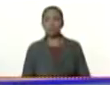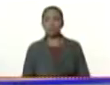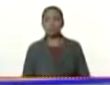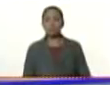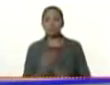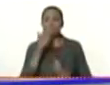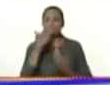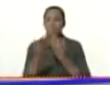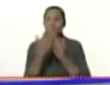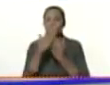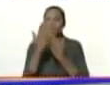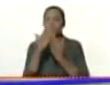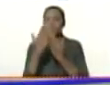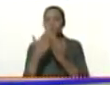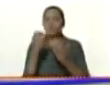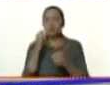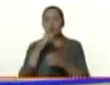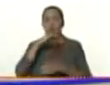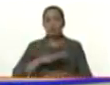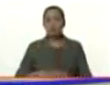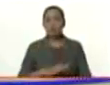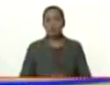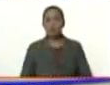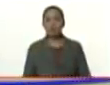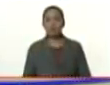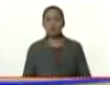frente a la historia,